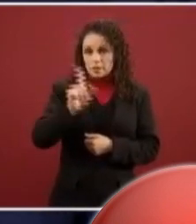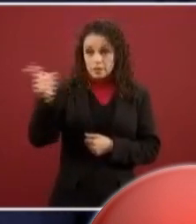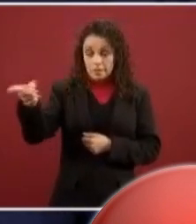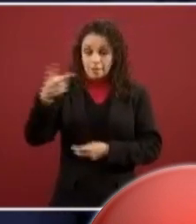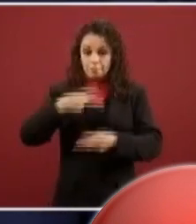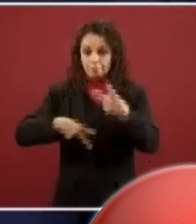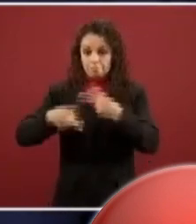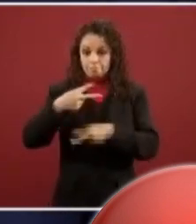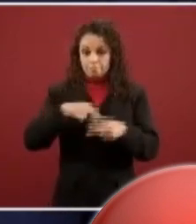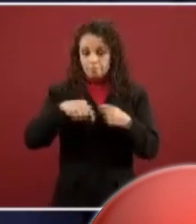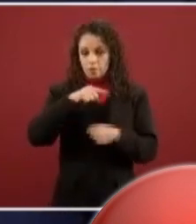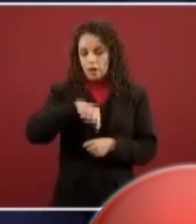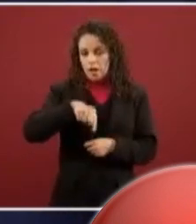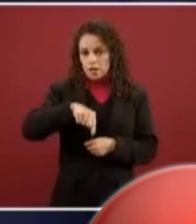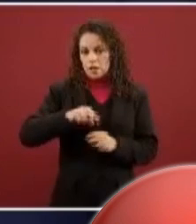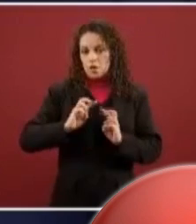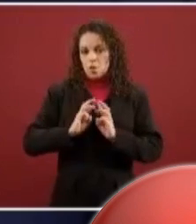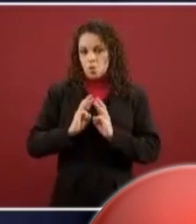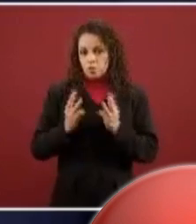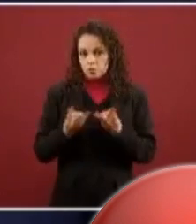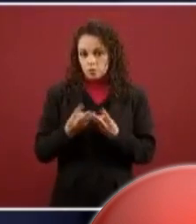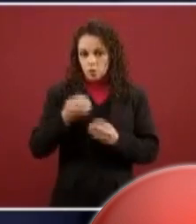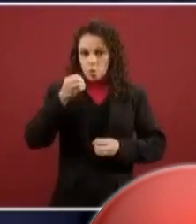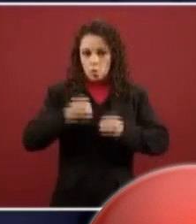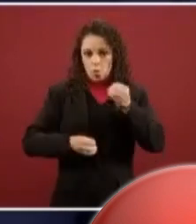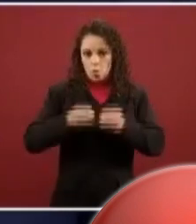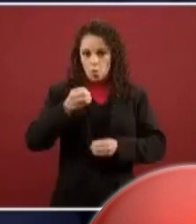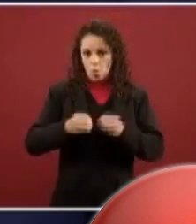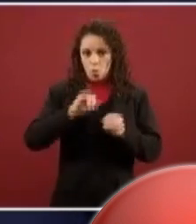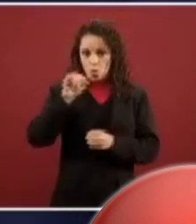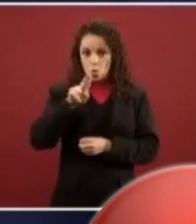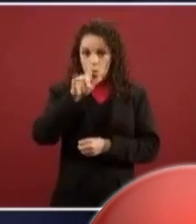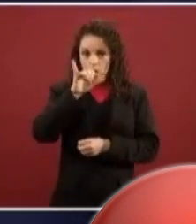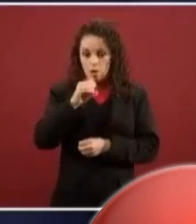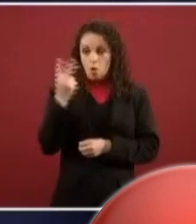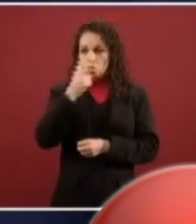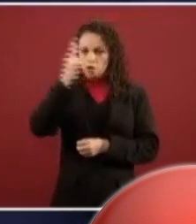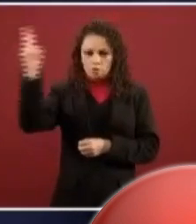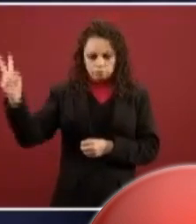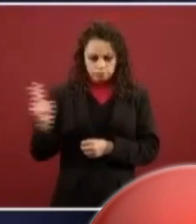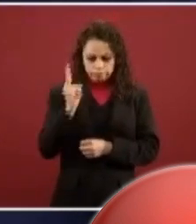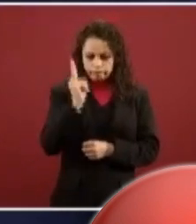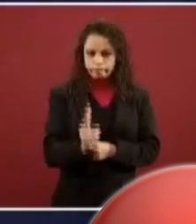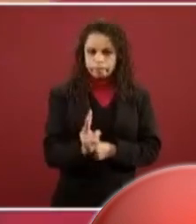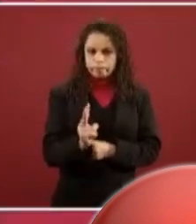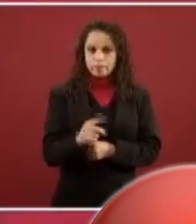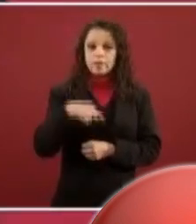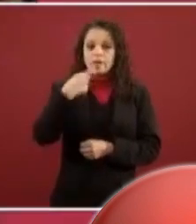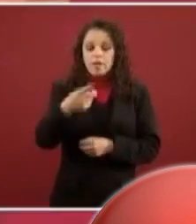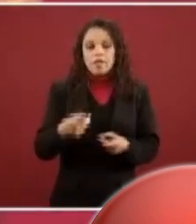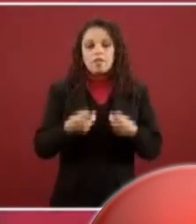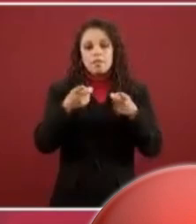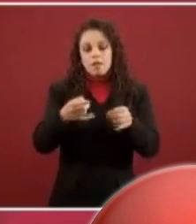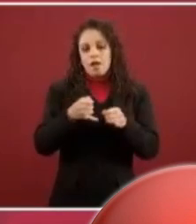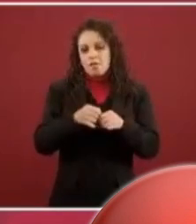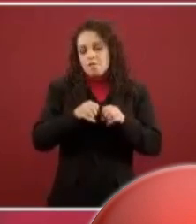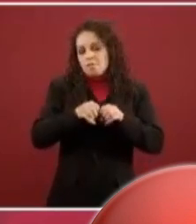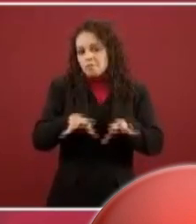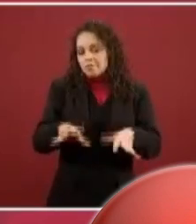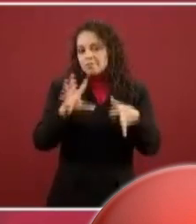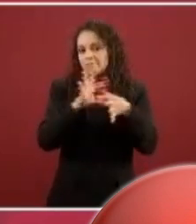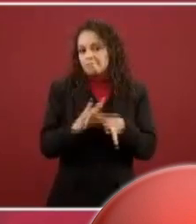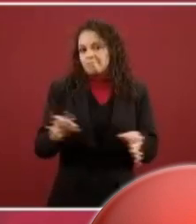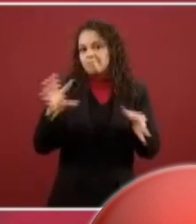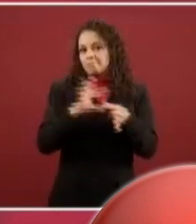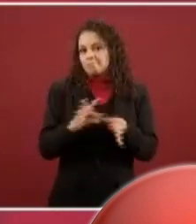venga el consejero jurídico también, Julio Scherer, los dos, para informar